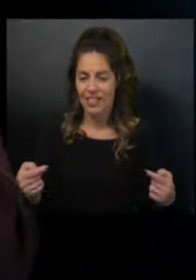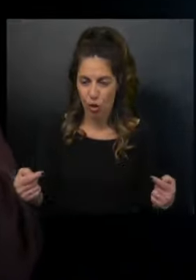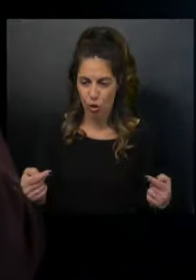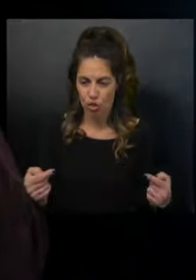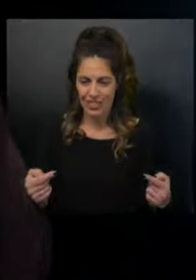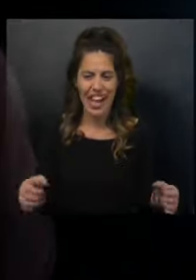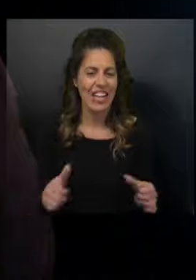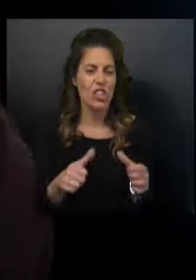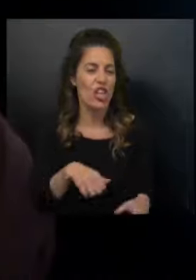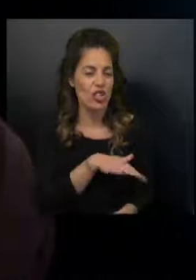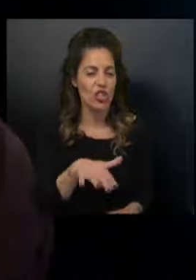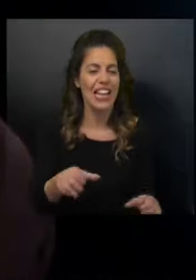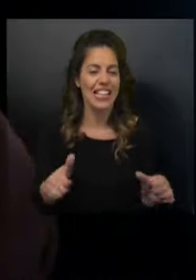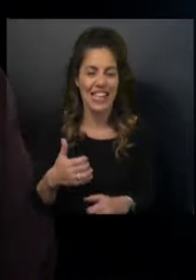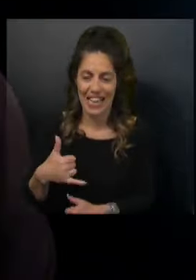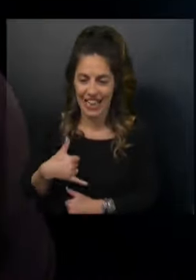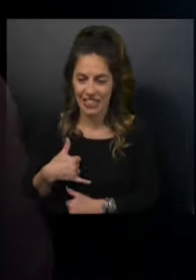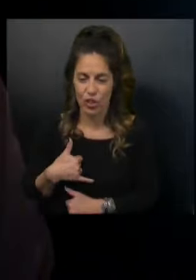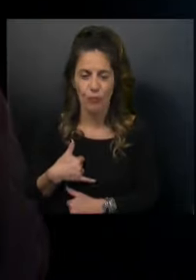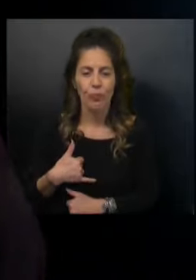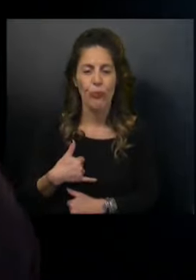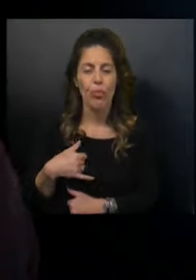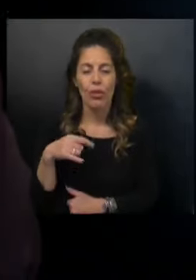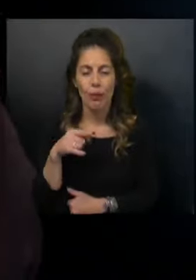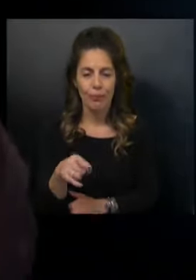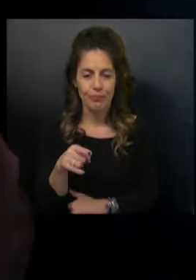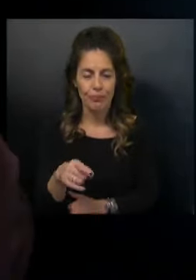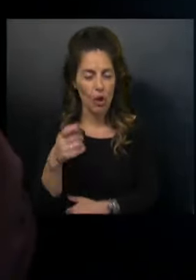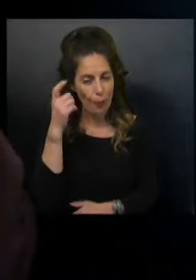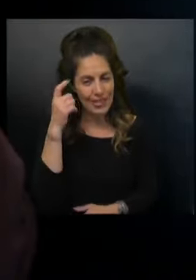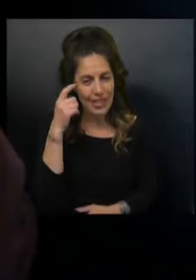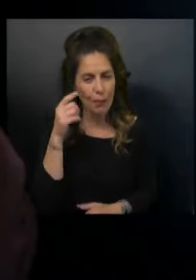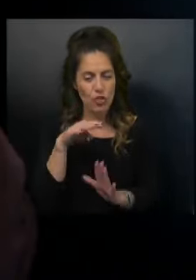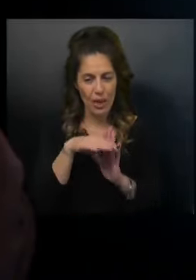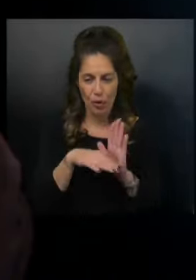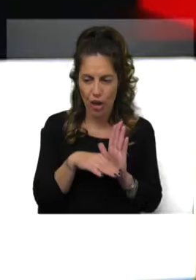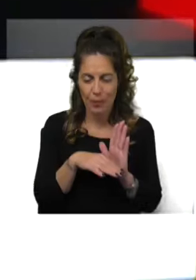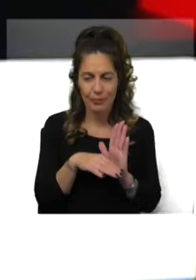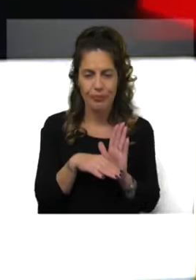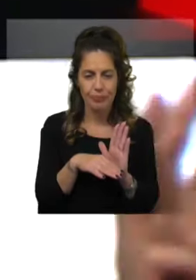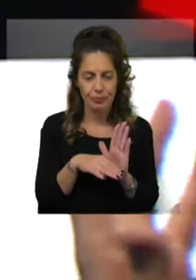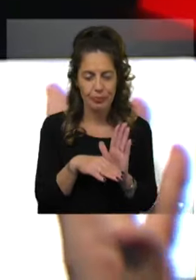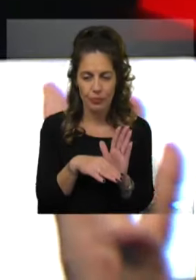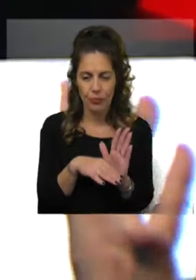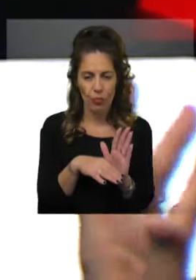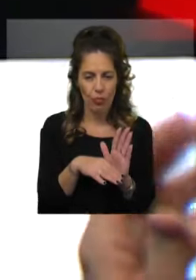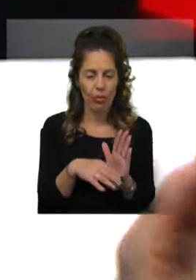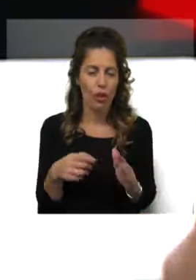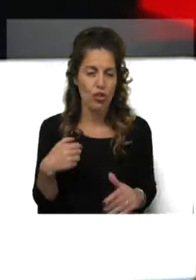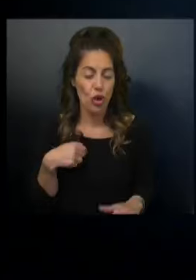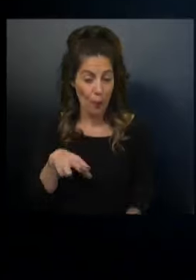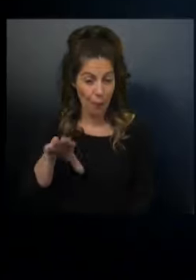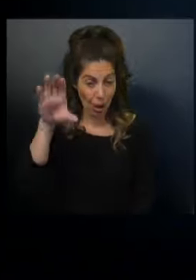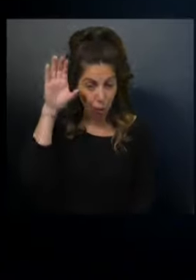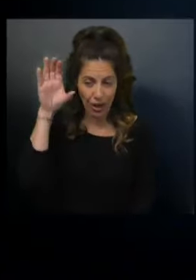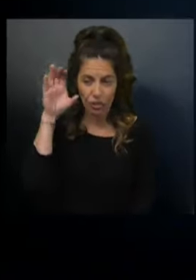acciones social ha el ejército pero cuando cuando pensábamos en el programa este yo me acuerdo